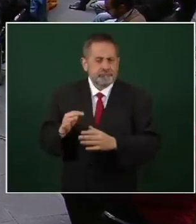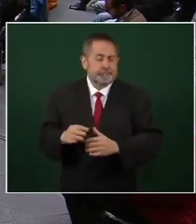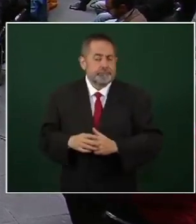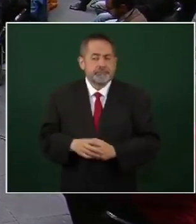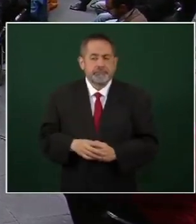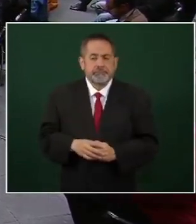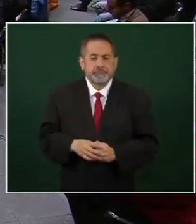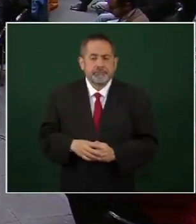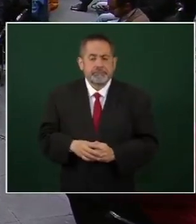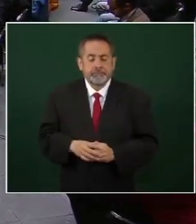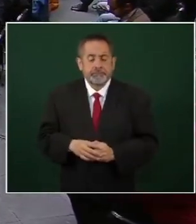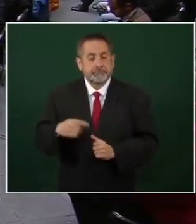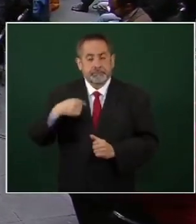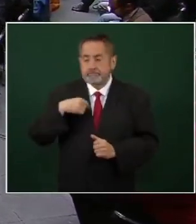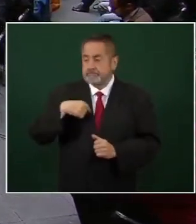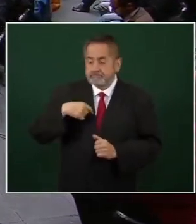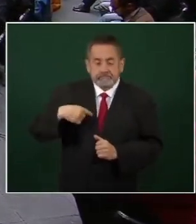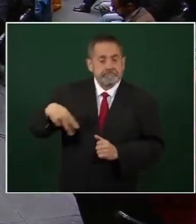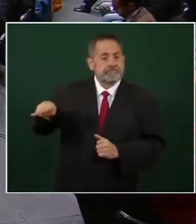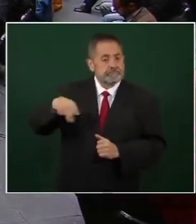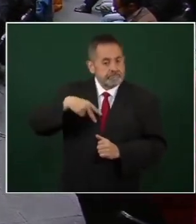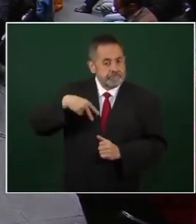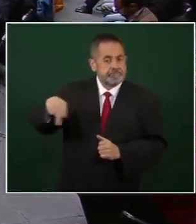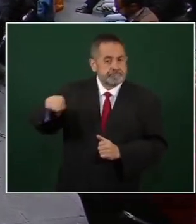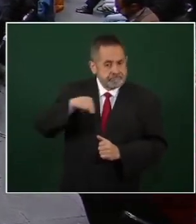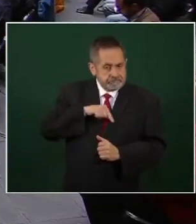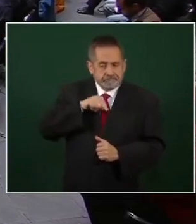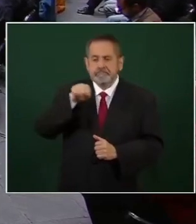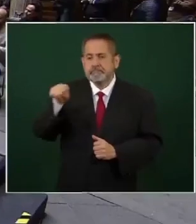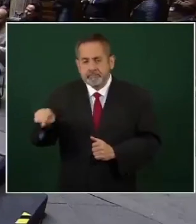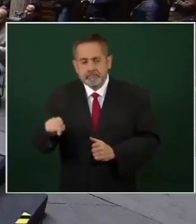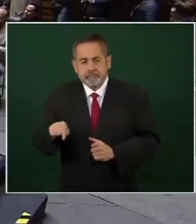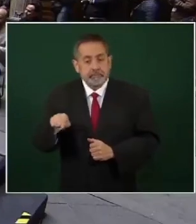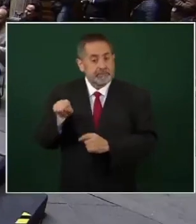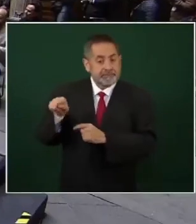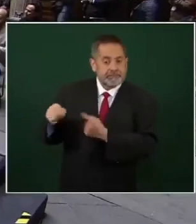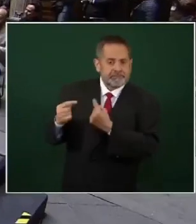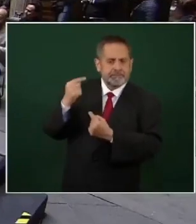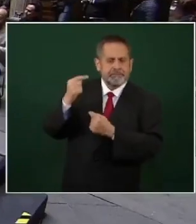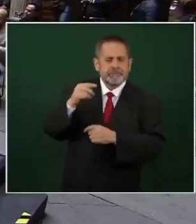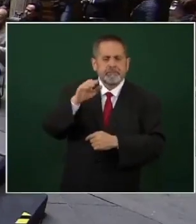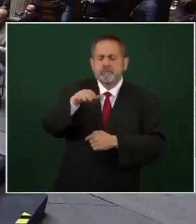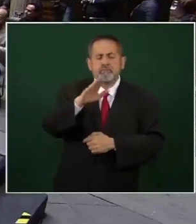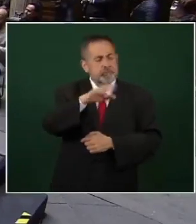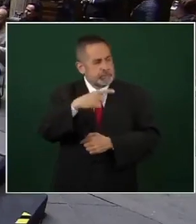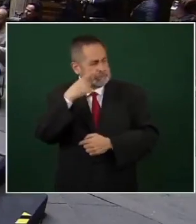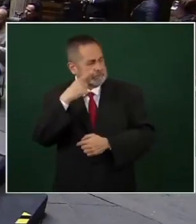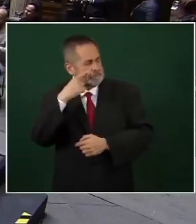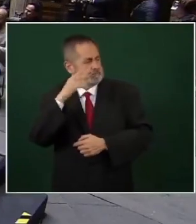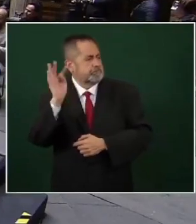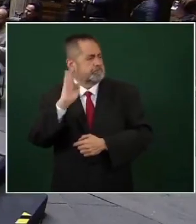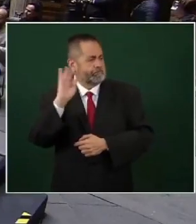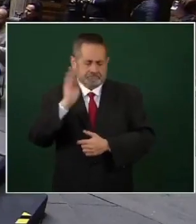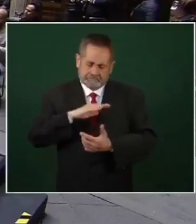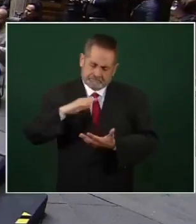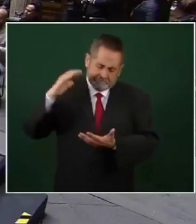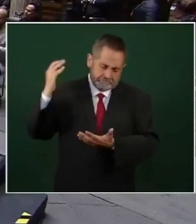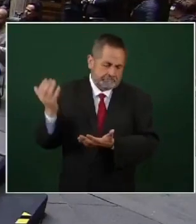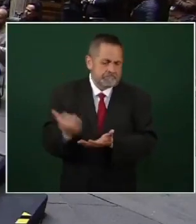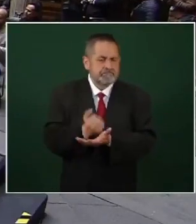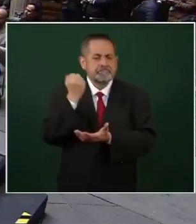y cada vez que iba me decían: si ganamos